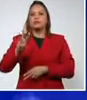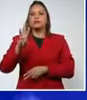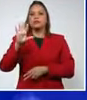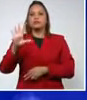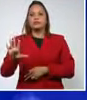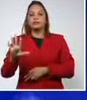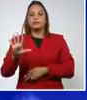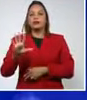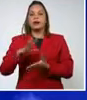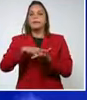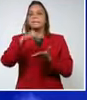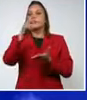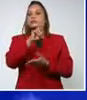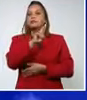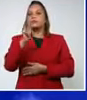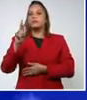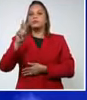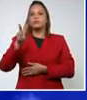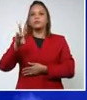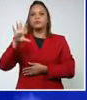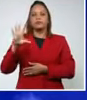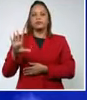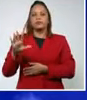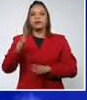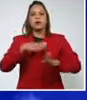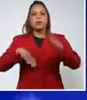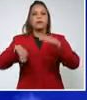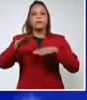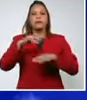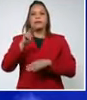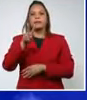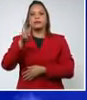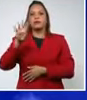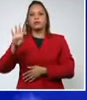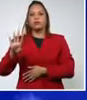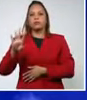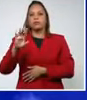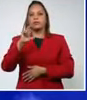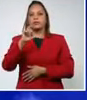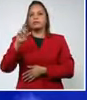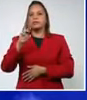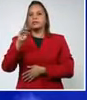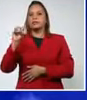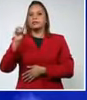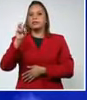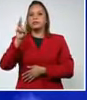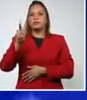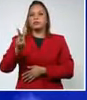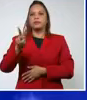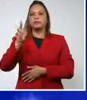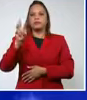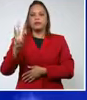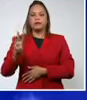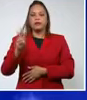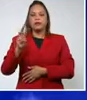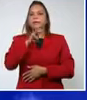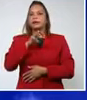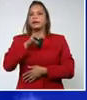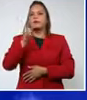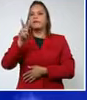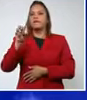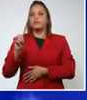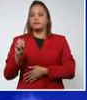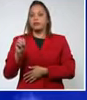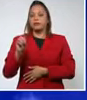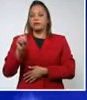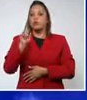uno, Plaza de la Revolución 25, Playa 24, Cerro 23, Marianao